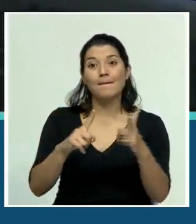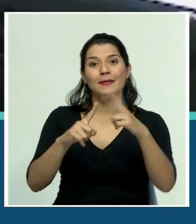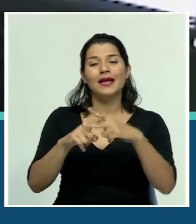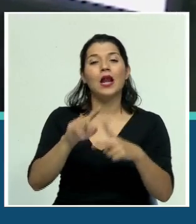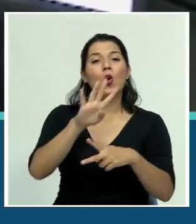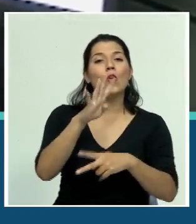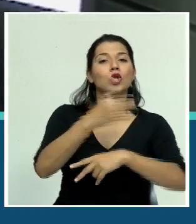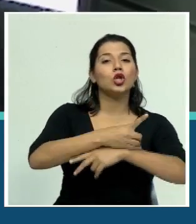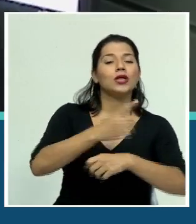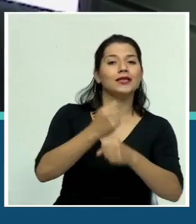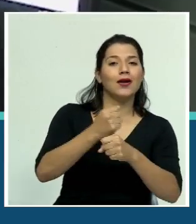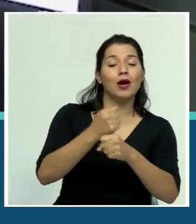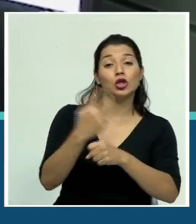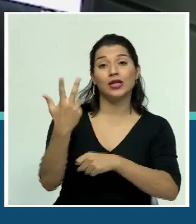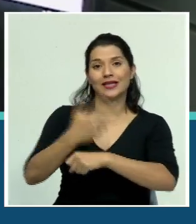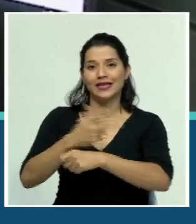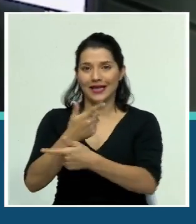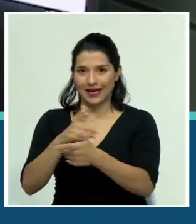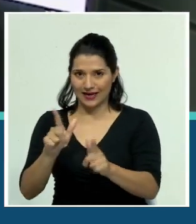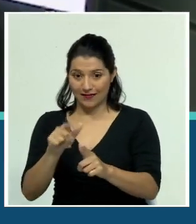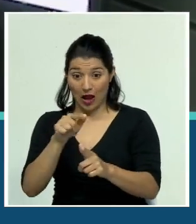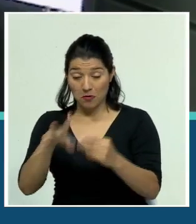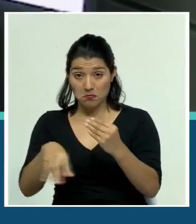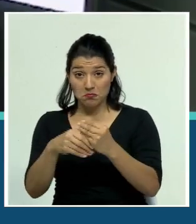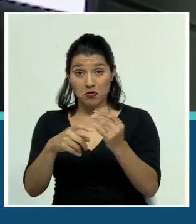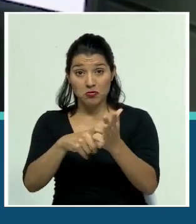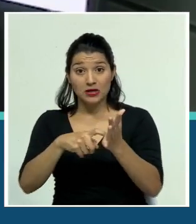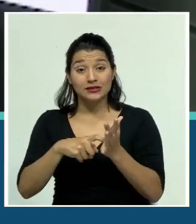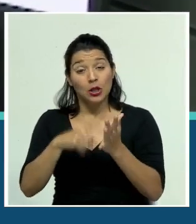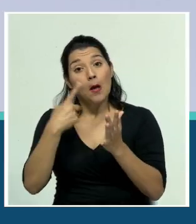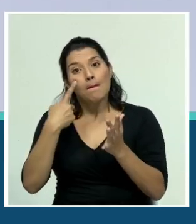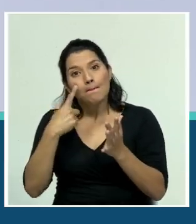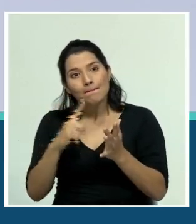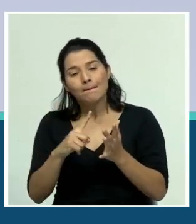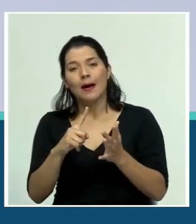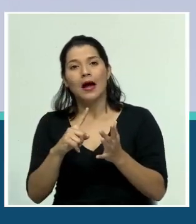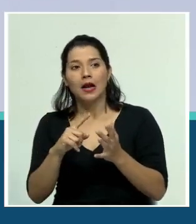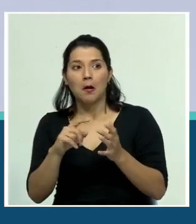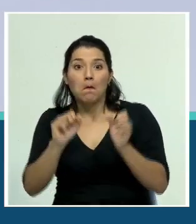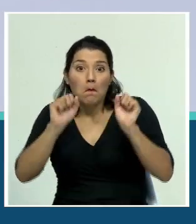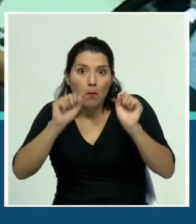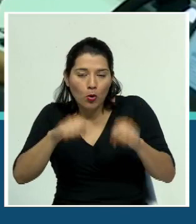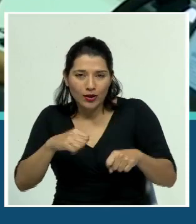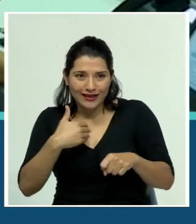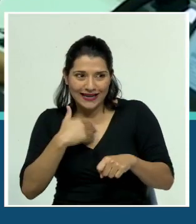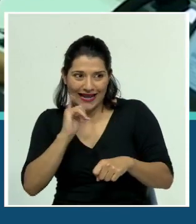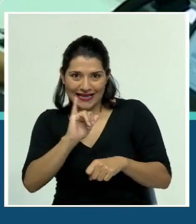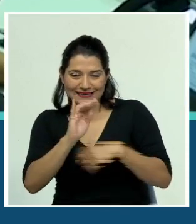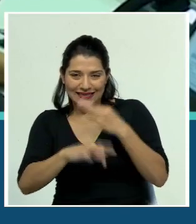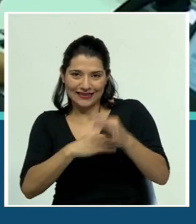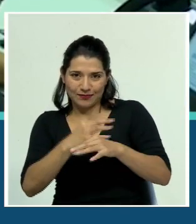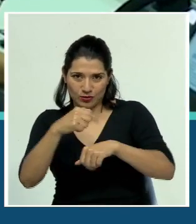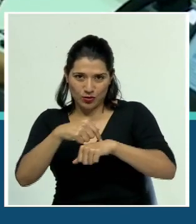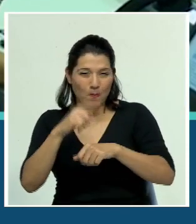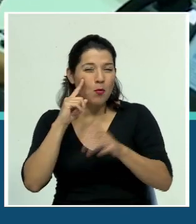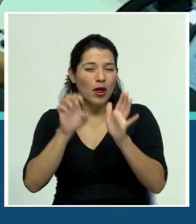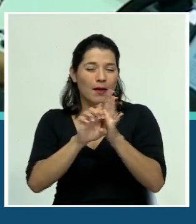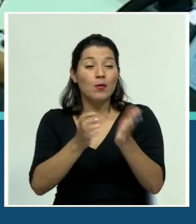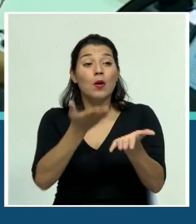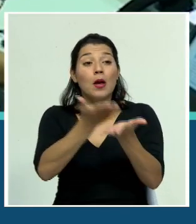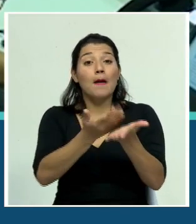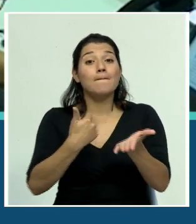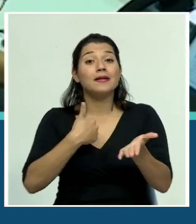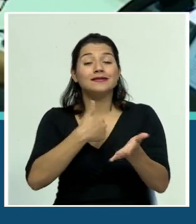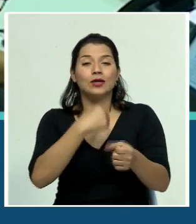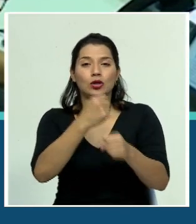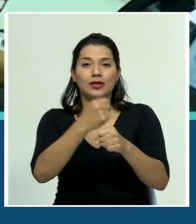esta última versión de texto se incluyeron los requisitos para optar por ese tipo de jornadas. Por ejemplo, presentar ante el Ministerio de Trabajo un registro de